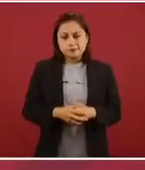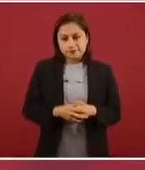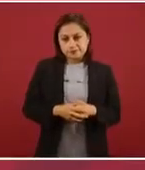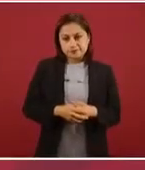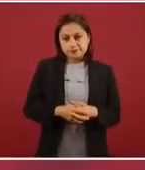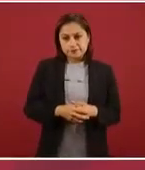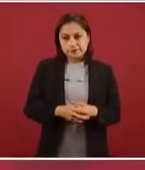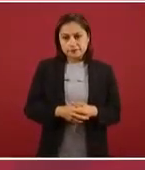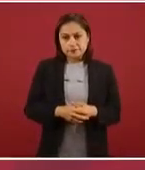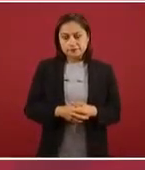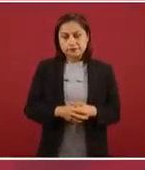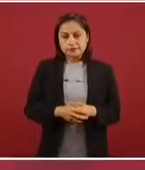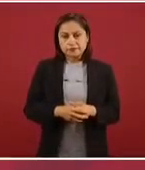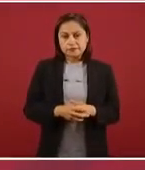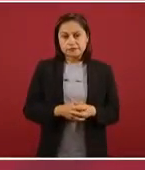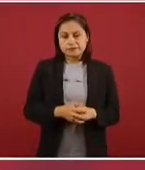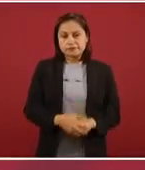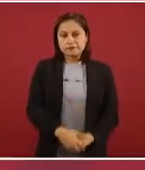nosotros